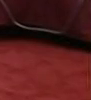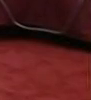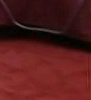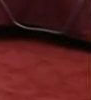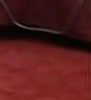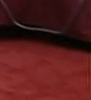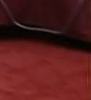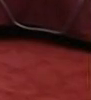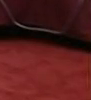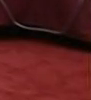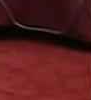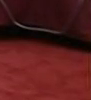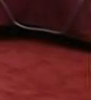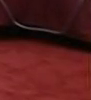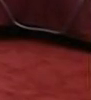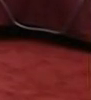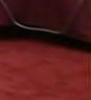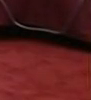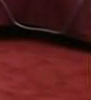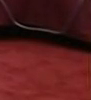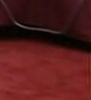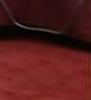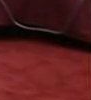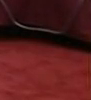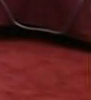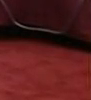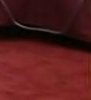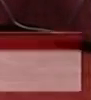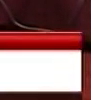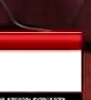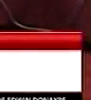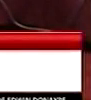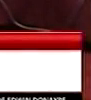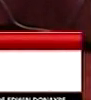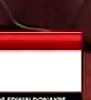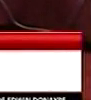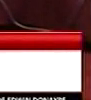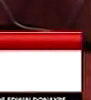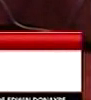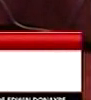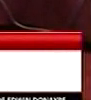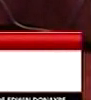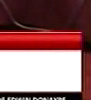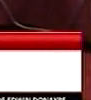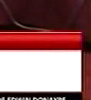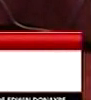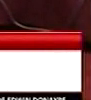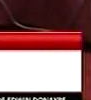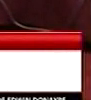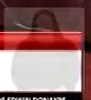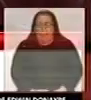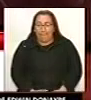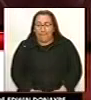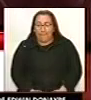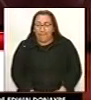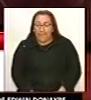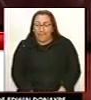esto. ¿Cuándo se dio cuenta usted, doctor Liendo, de este contrato? ¿Ahorita? Ahora.